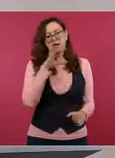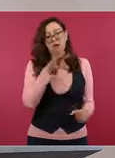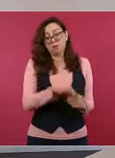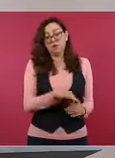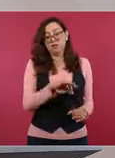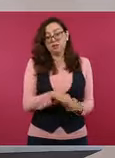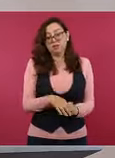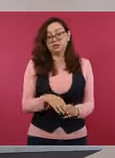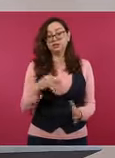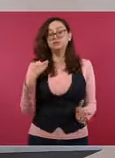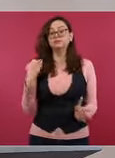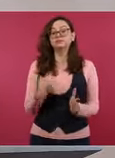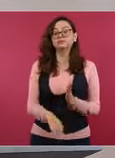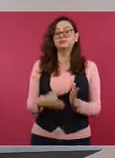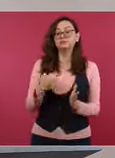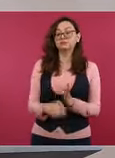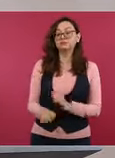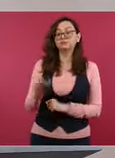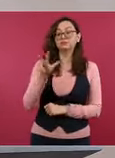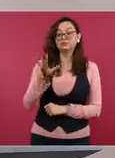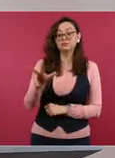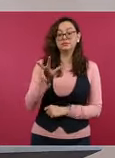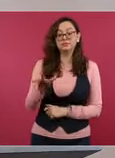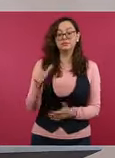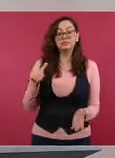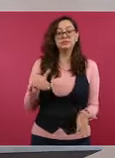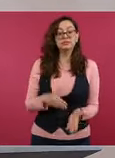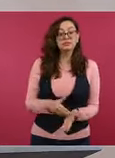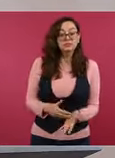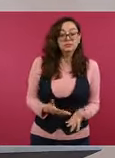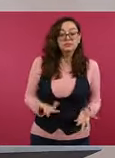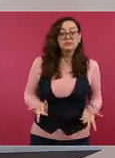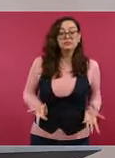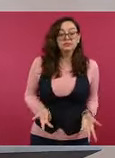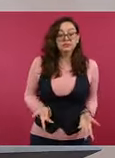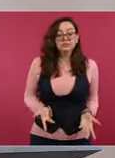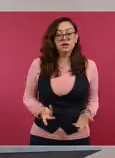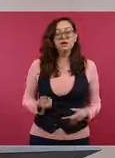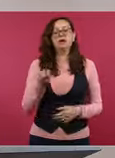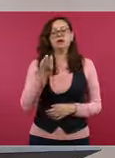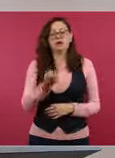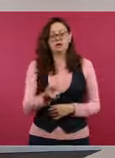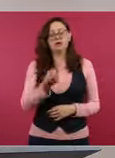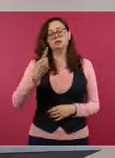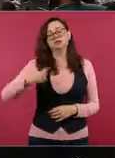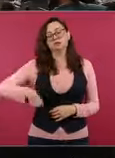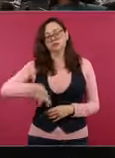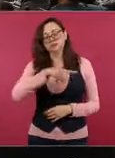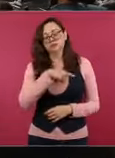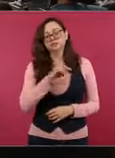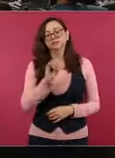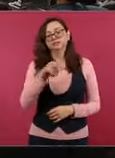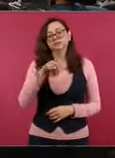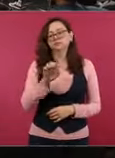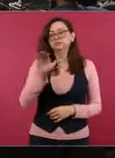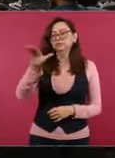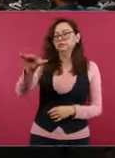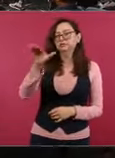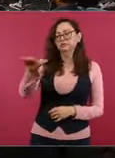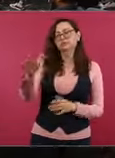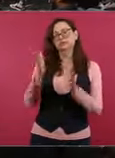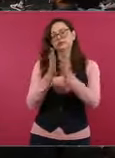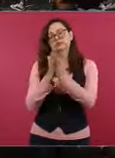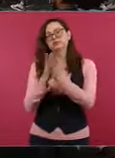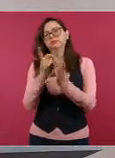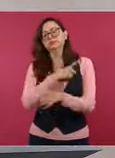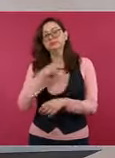quedan pendientes los 18.760. Y ahí nosotros lo que le hemos pedido al INE es pues que se